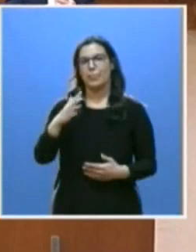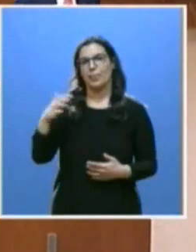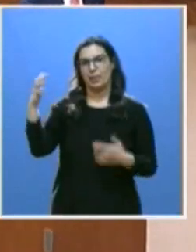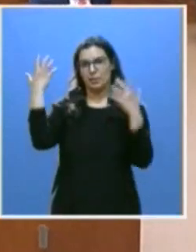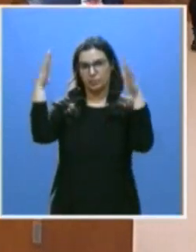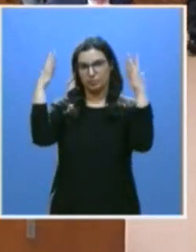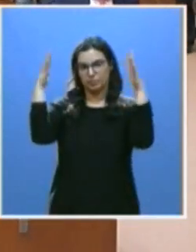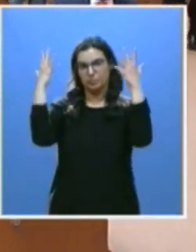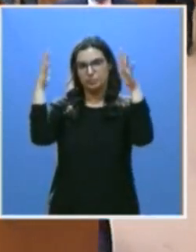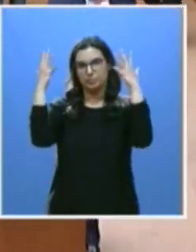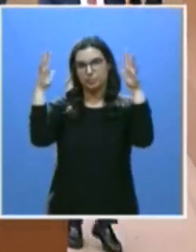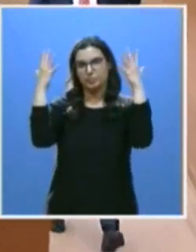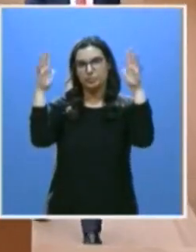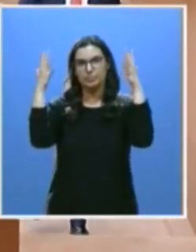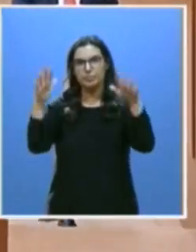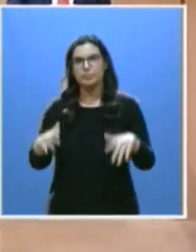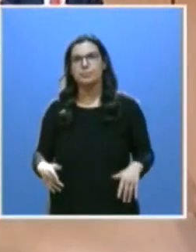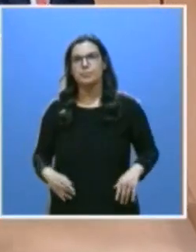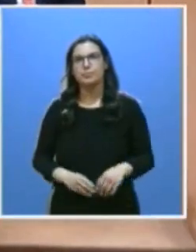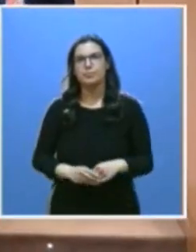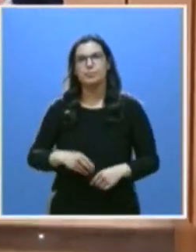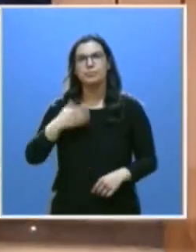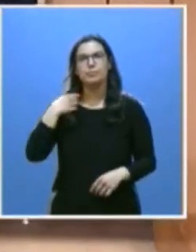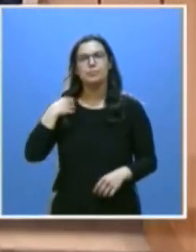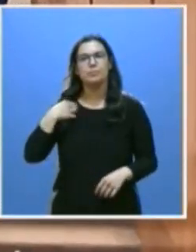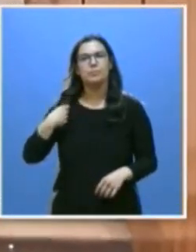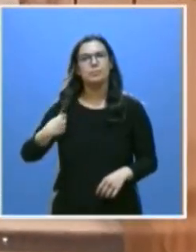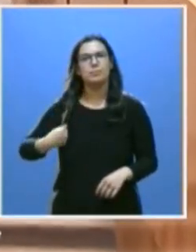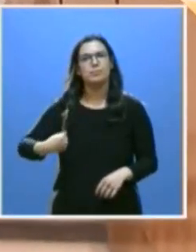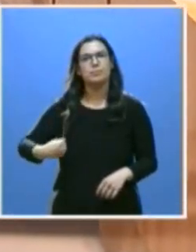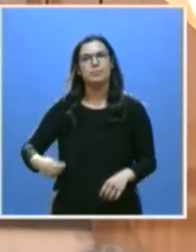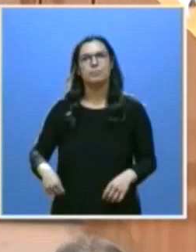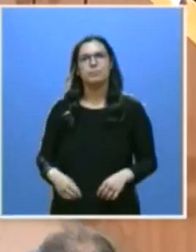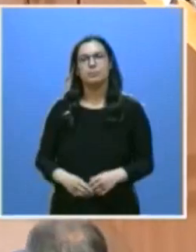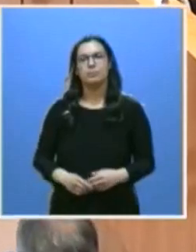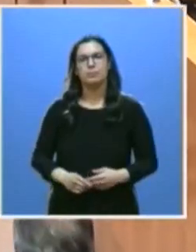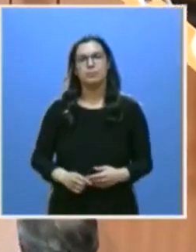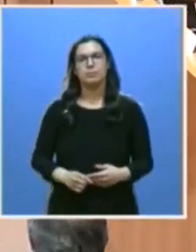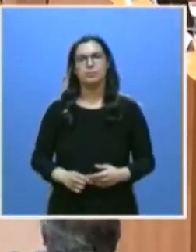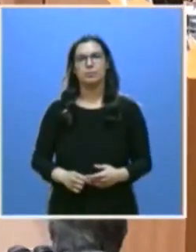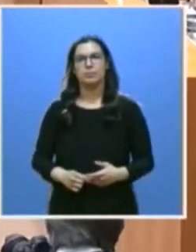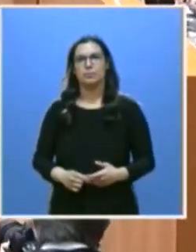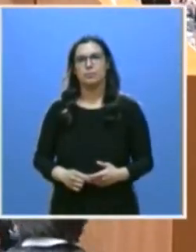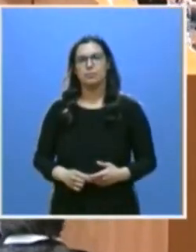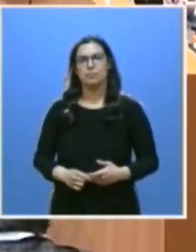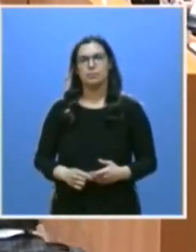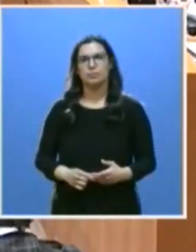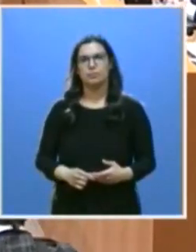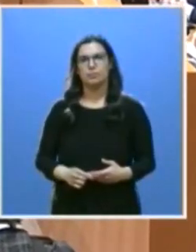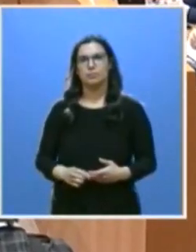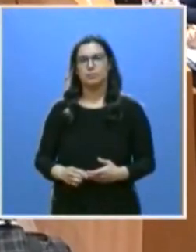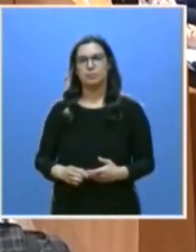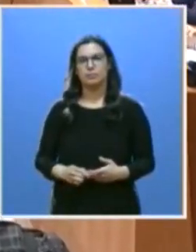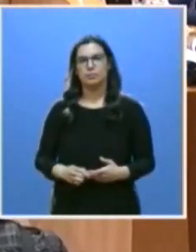candidato, Mañueco inició un discurso cargado de críticas hacia Tudanca y el presidente del gobierno, Pedro Sánchez, a quien ha